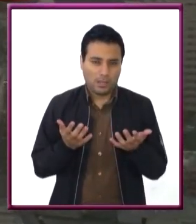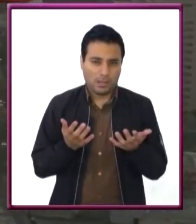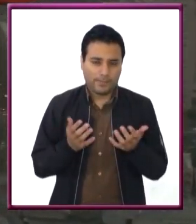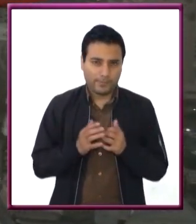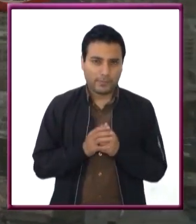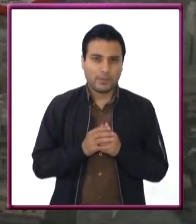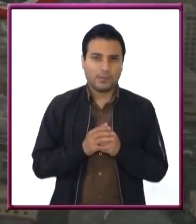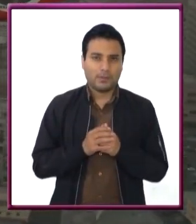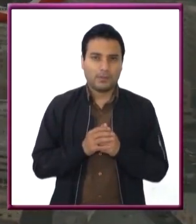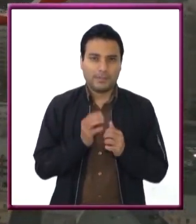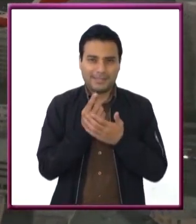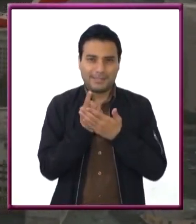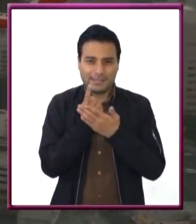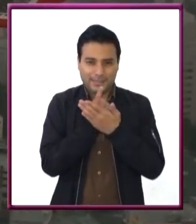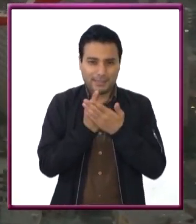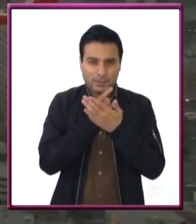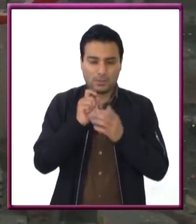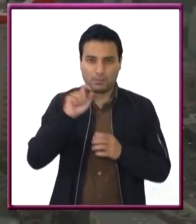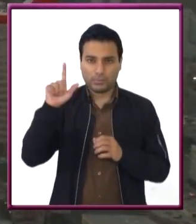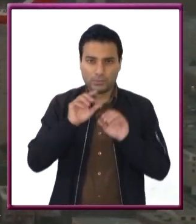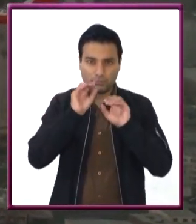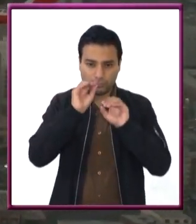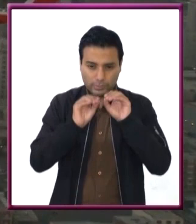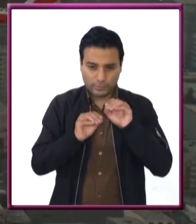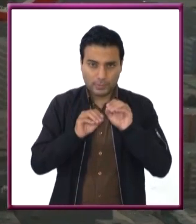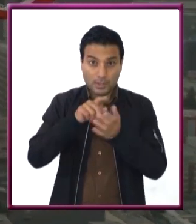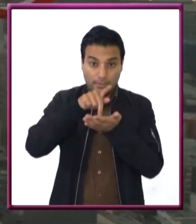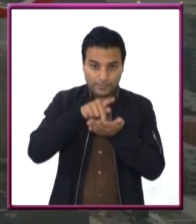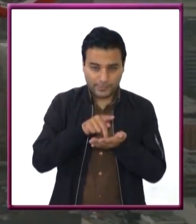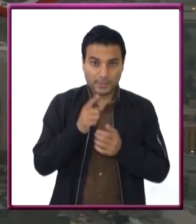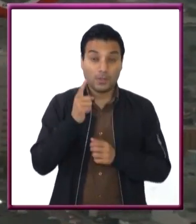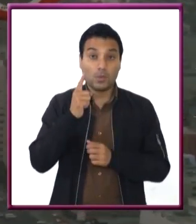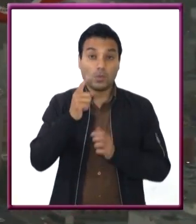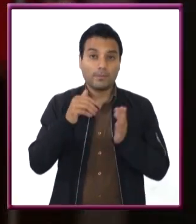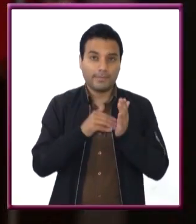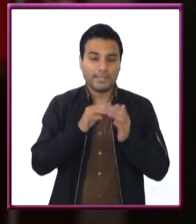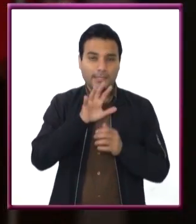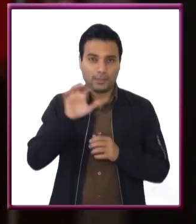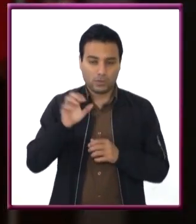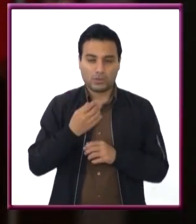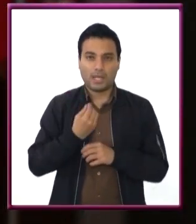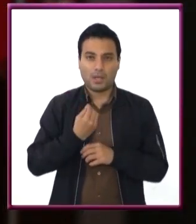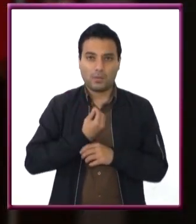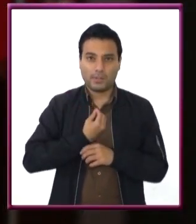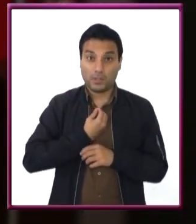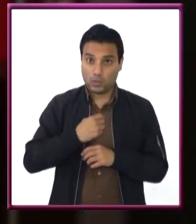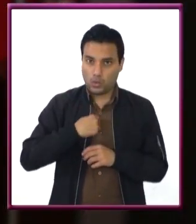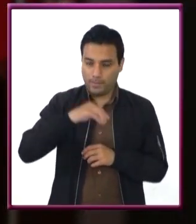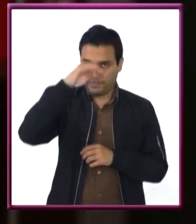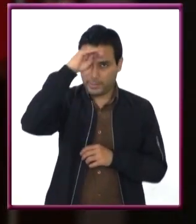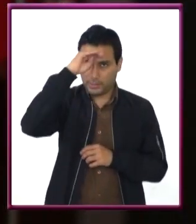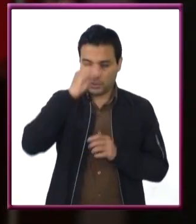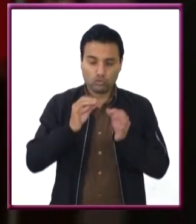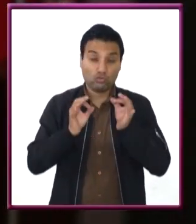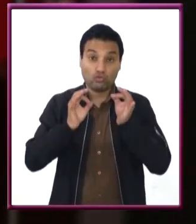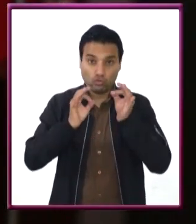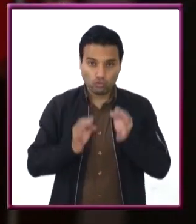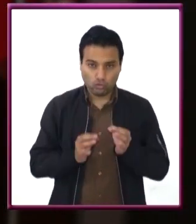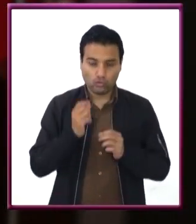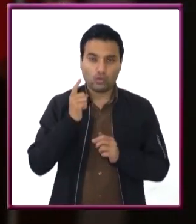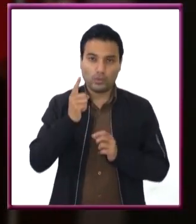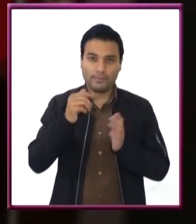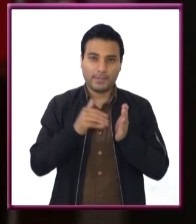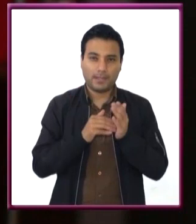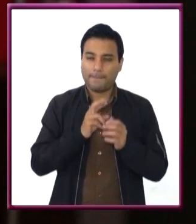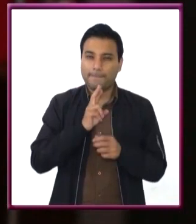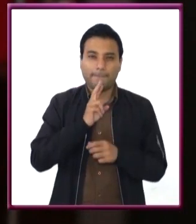bueno, los diseñadores vamos a diseñar eso que aguante 1500, aunque en realidad estamos pensando en 1000, pero